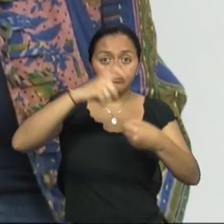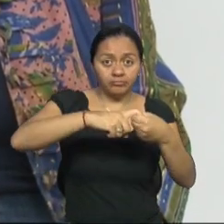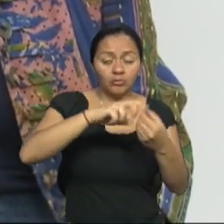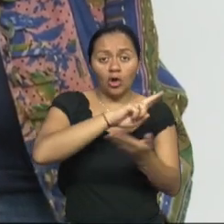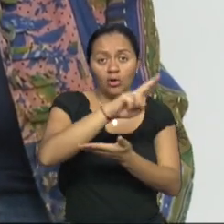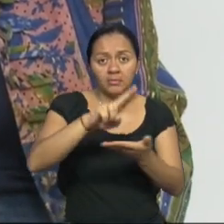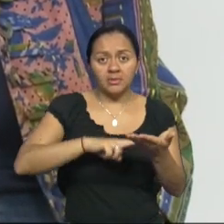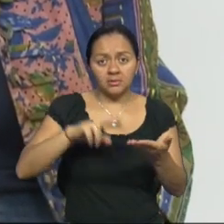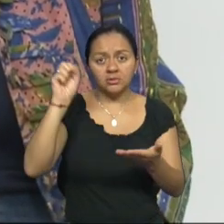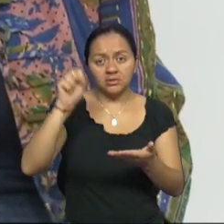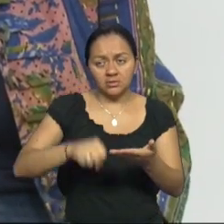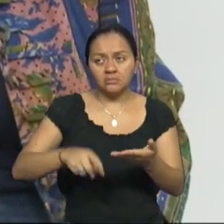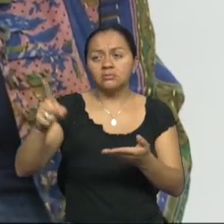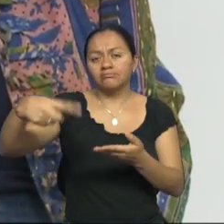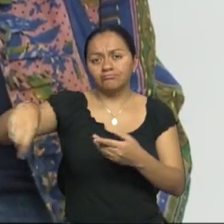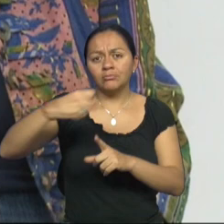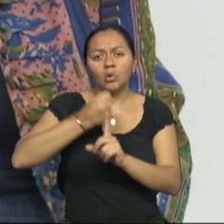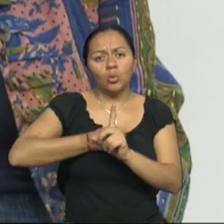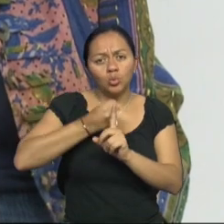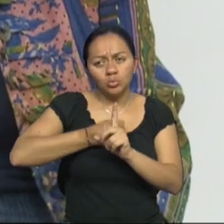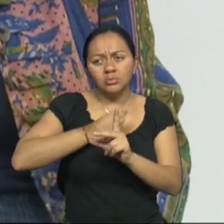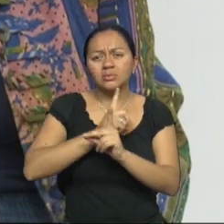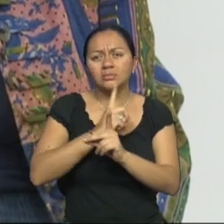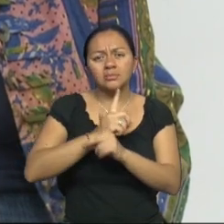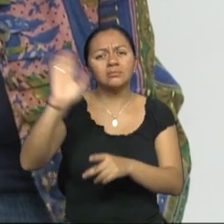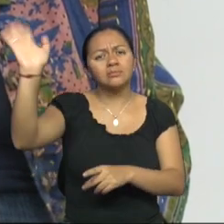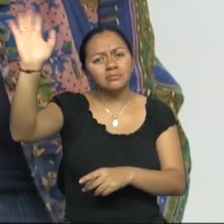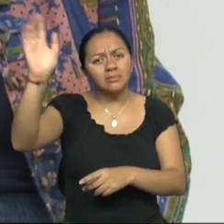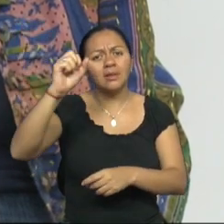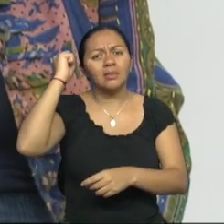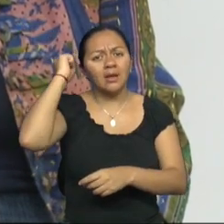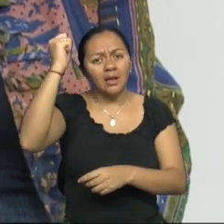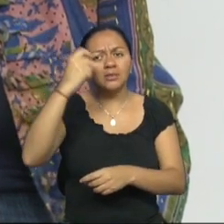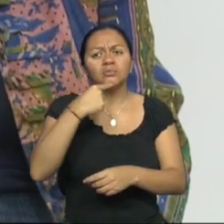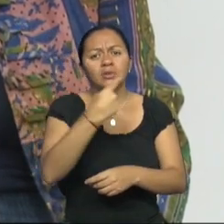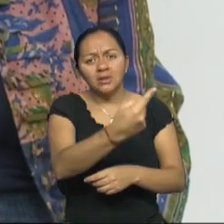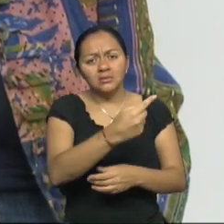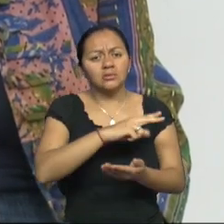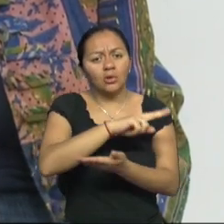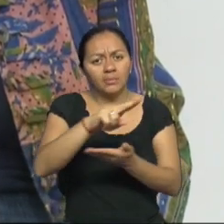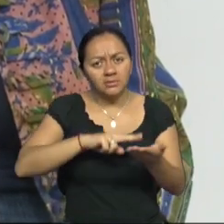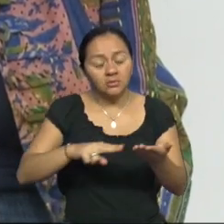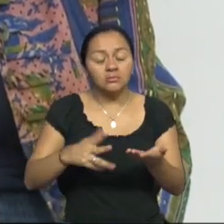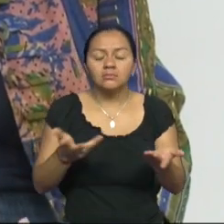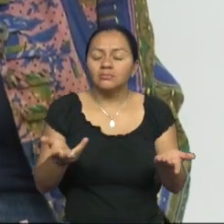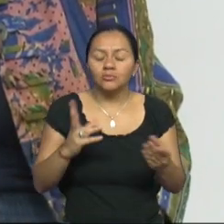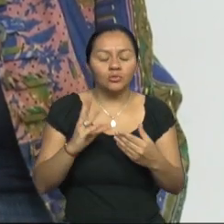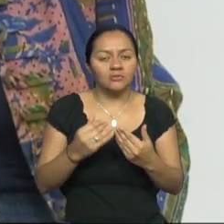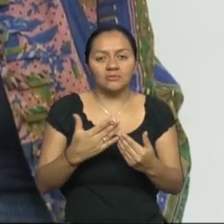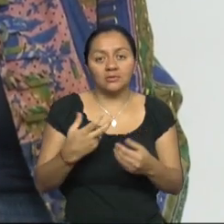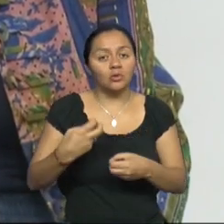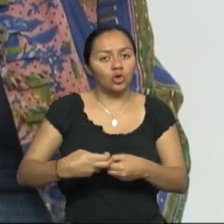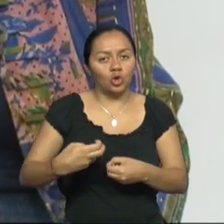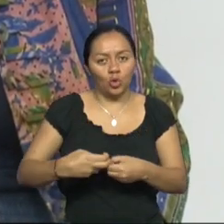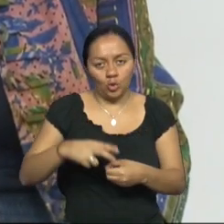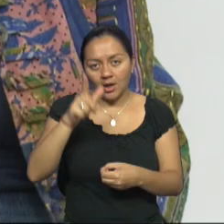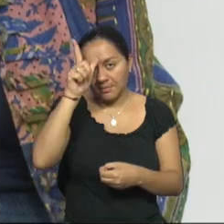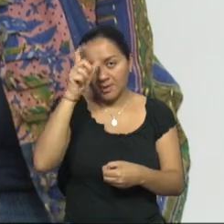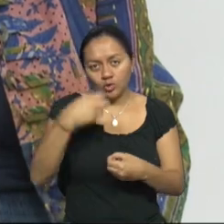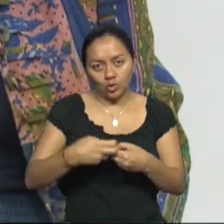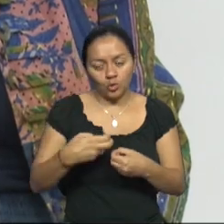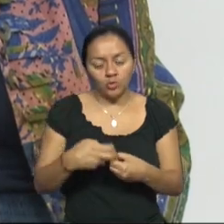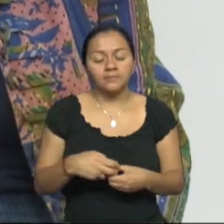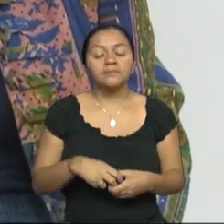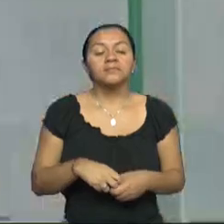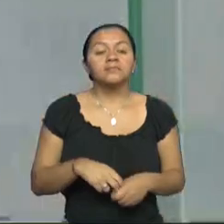se lucha en las organizaciones de personas con discapacidad bastante, pero es bastante duro ahí. ¿Eh? O sea, es